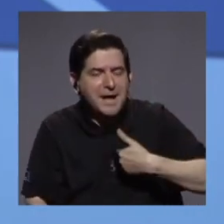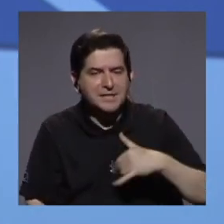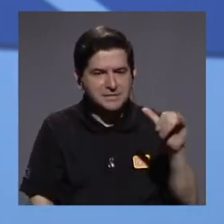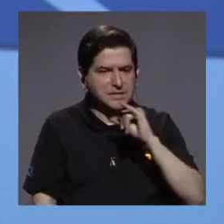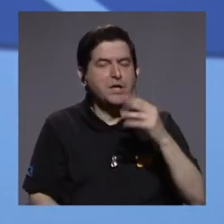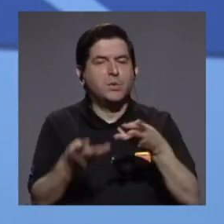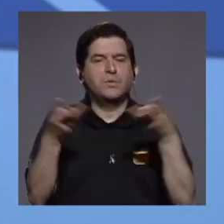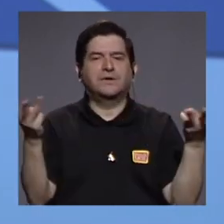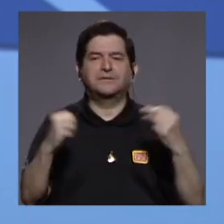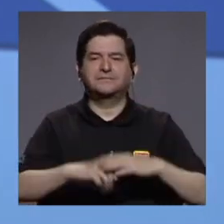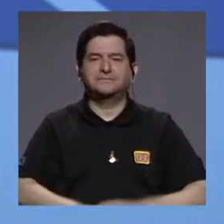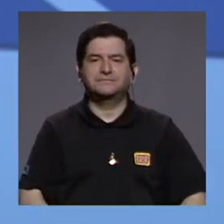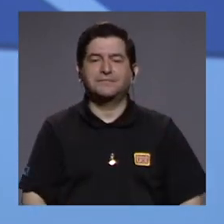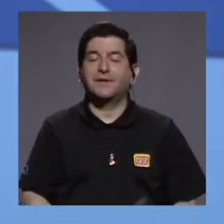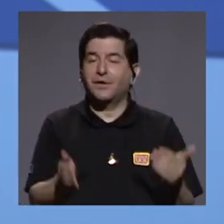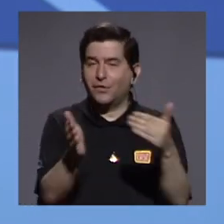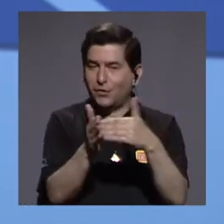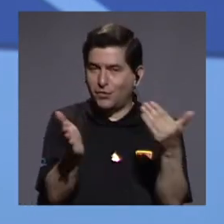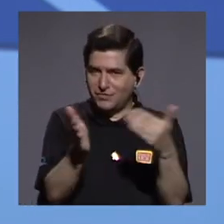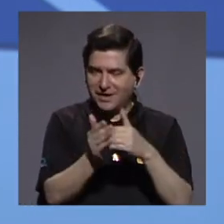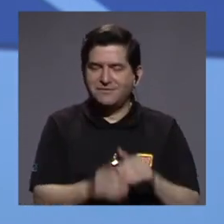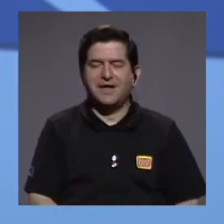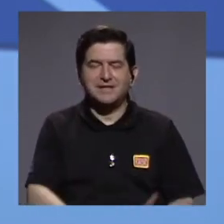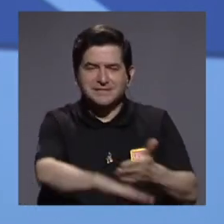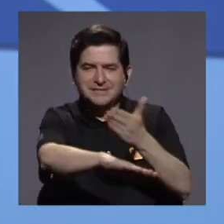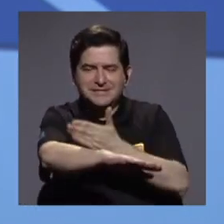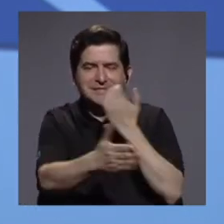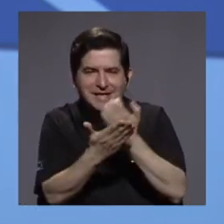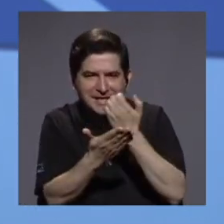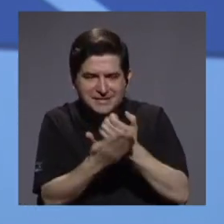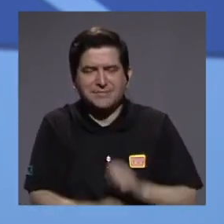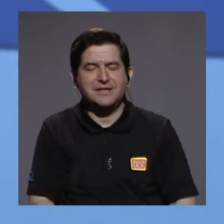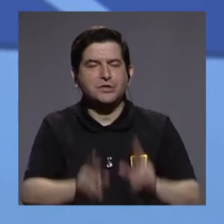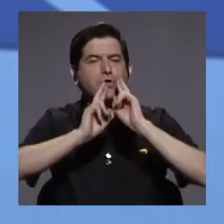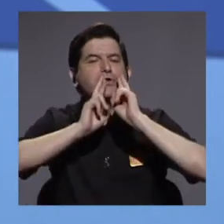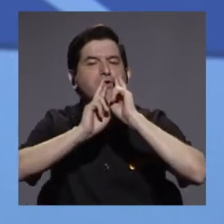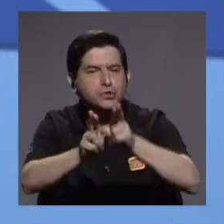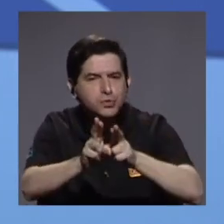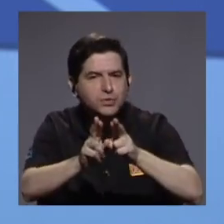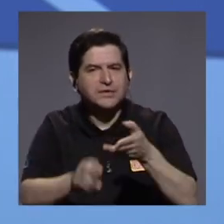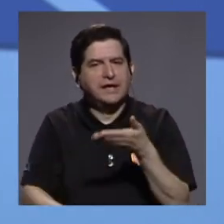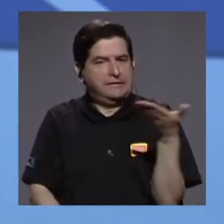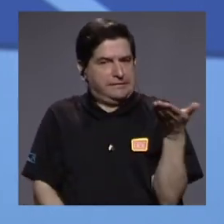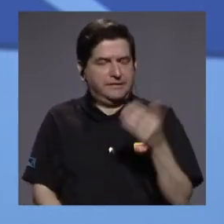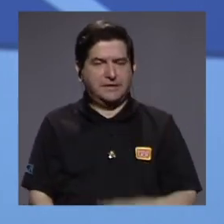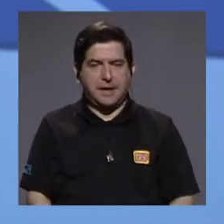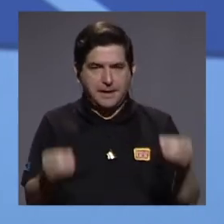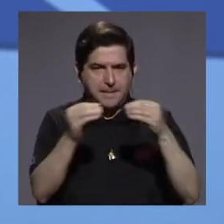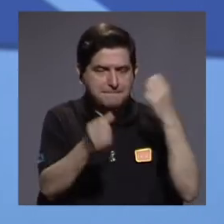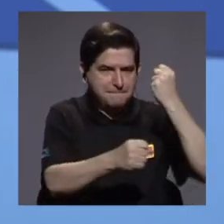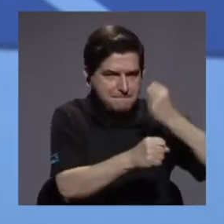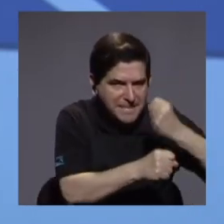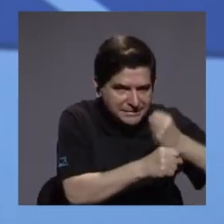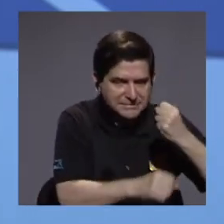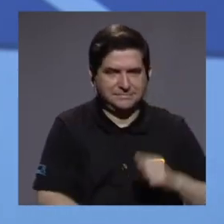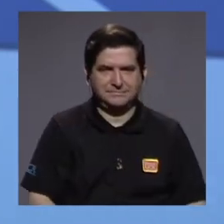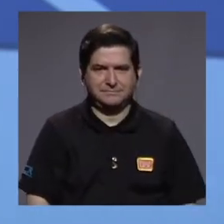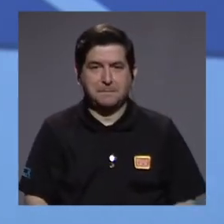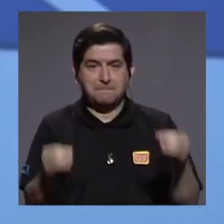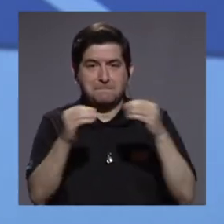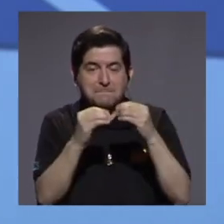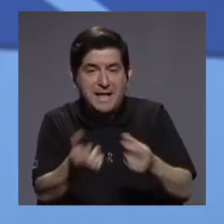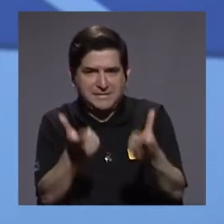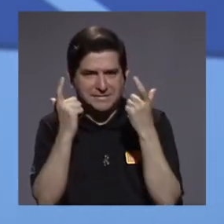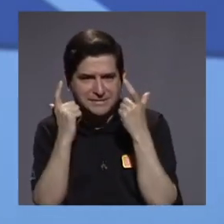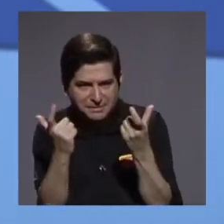los mismos insumos nuevamente el crecimiento económico es el resultado de más trabajo más